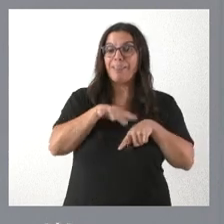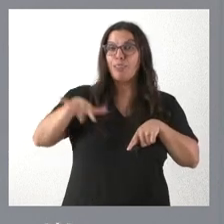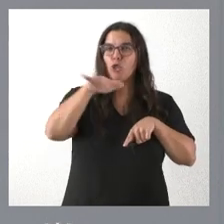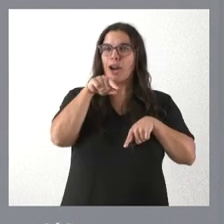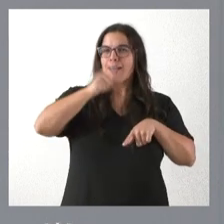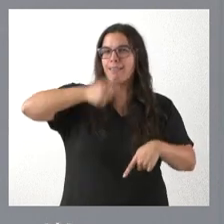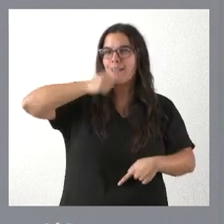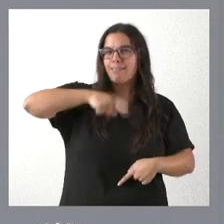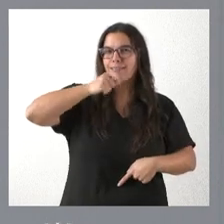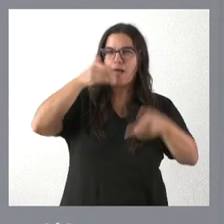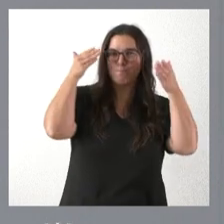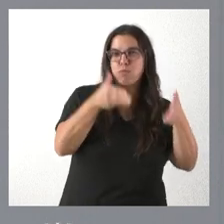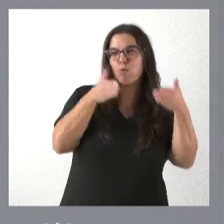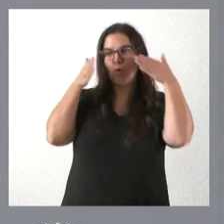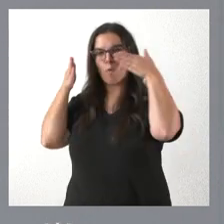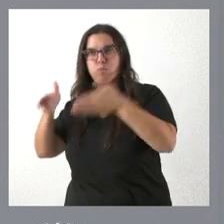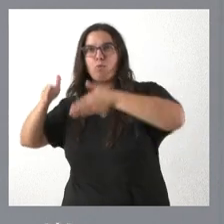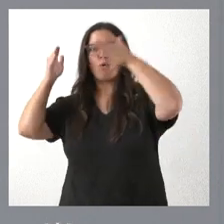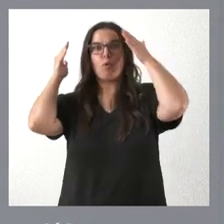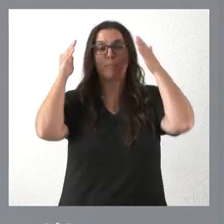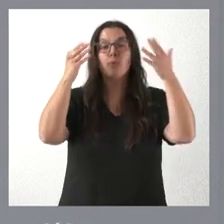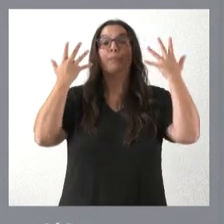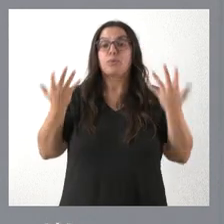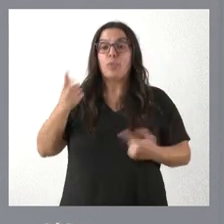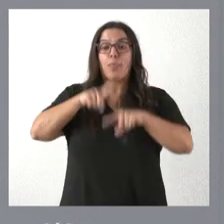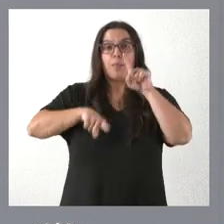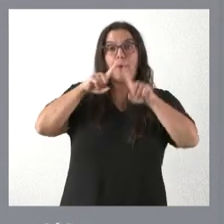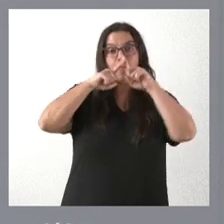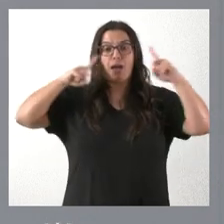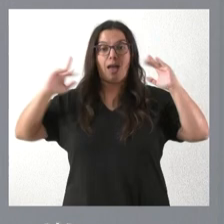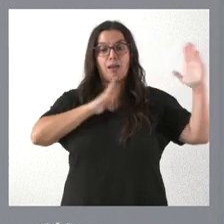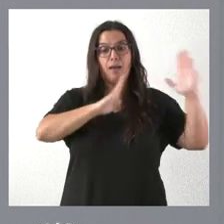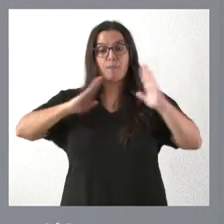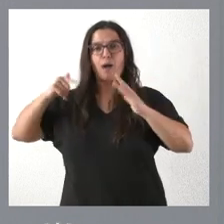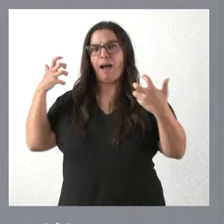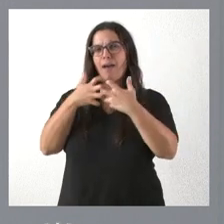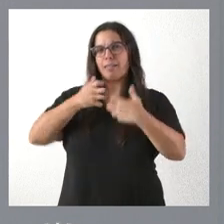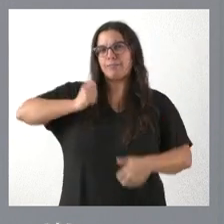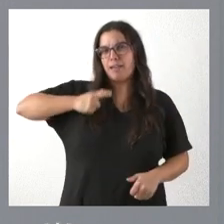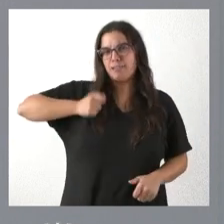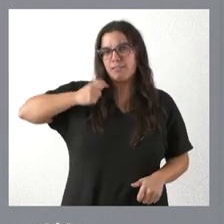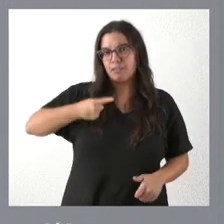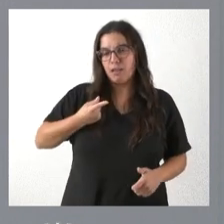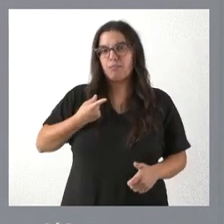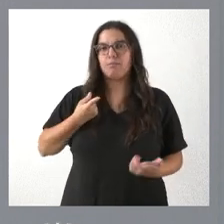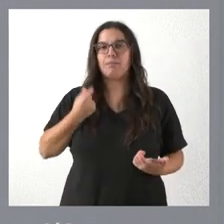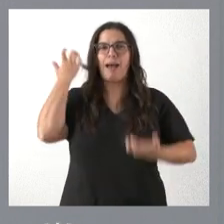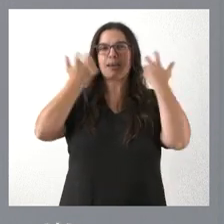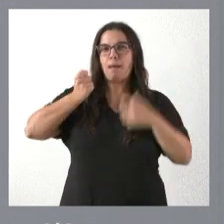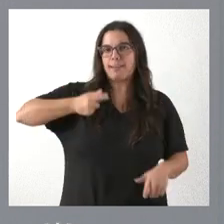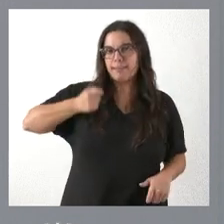por tanto Hay momentos del espacio momentos del tiempo donde estos accidentes concurren con mayor